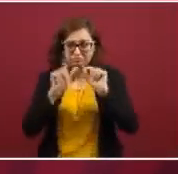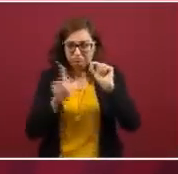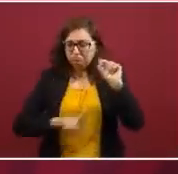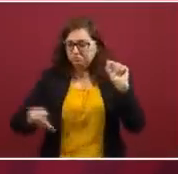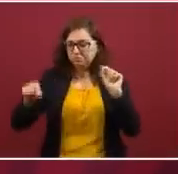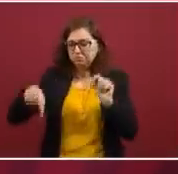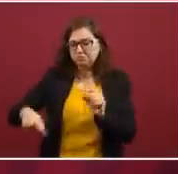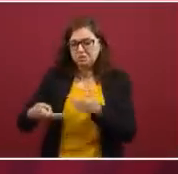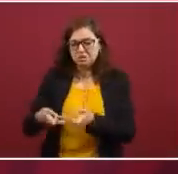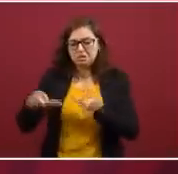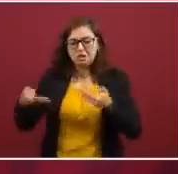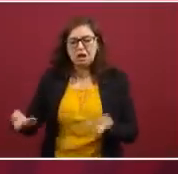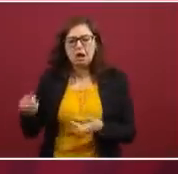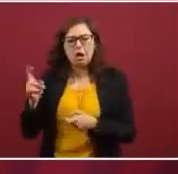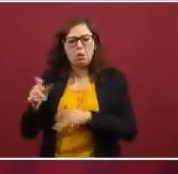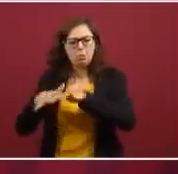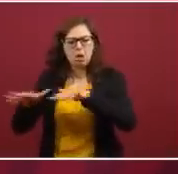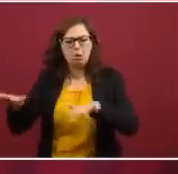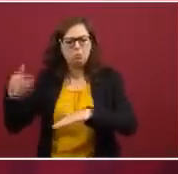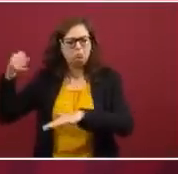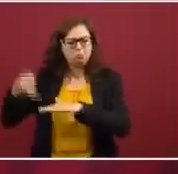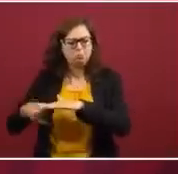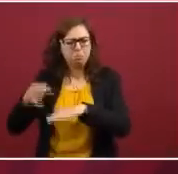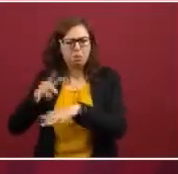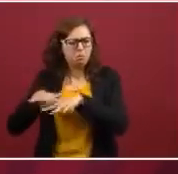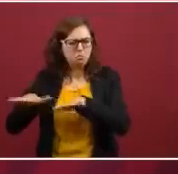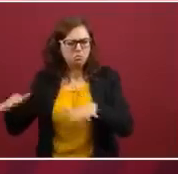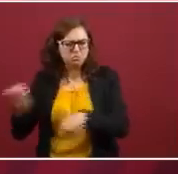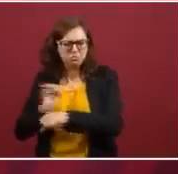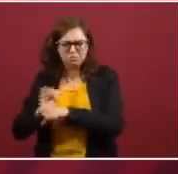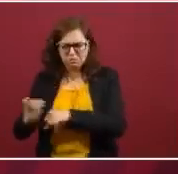someras. Entonces, ¿qué hicimos?